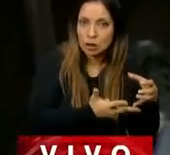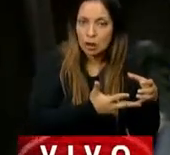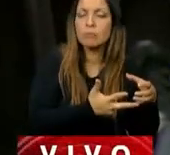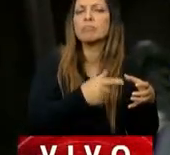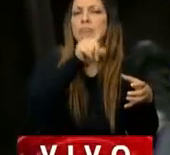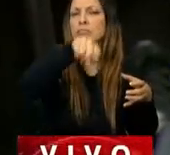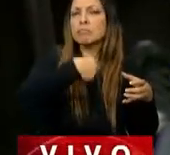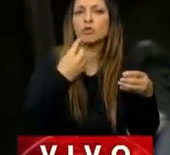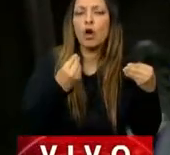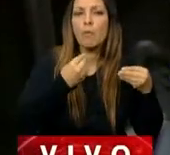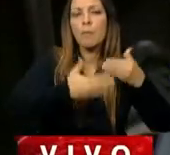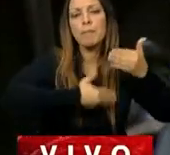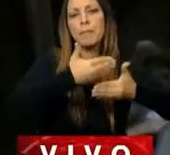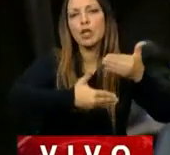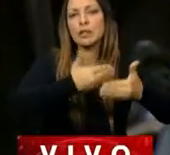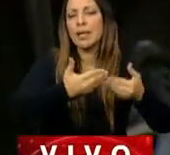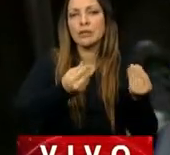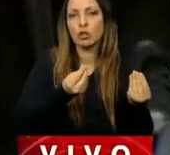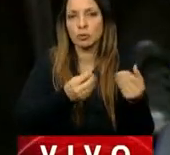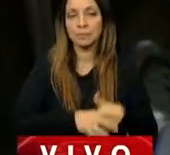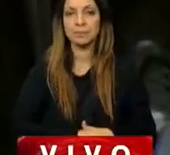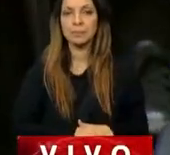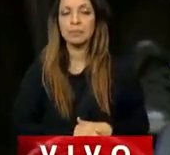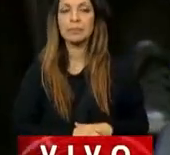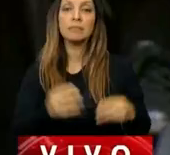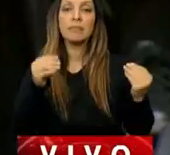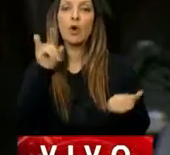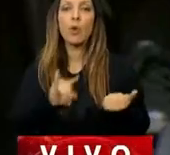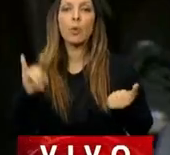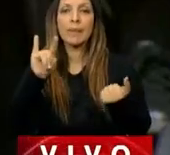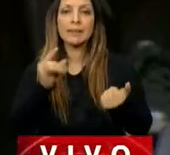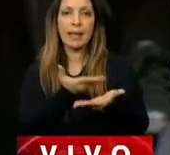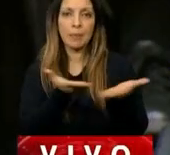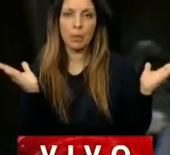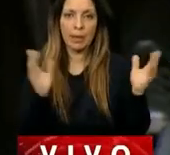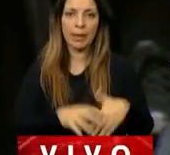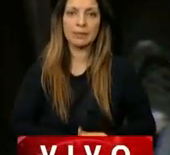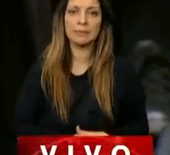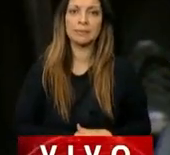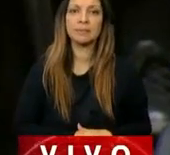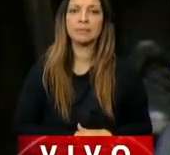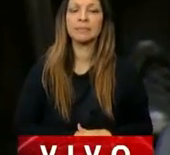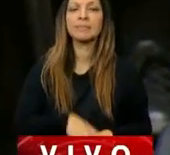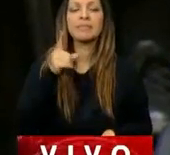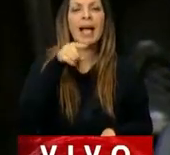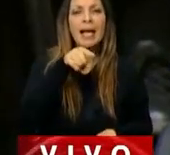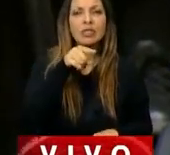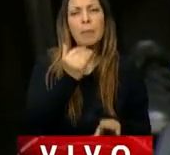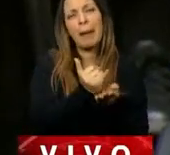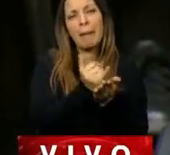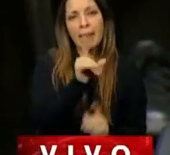fueron resultado de procesos de incubación en universidades públicas. Y esto no es